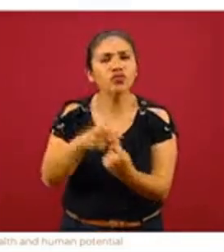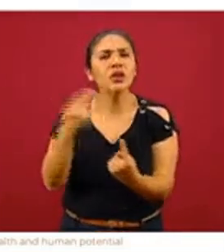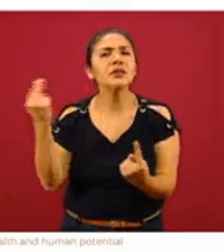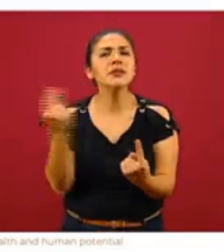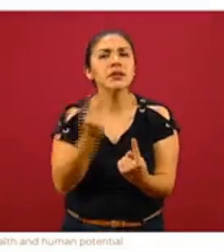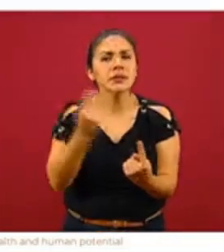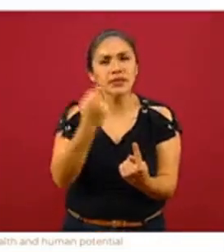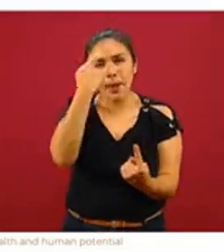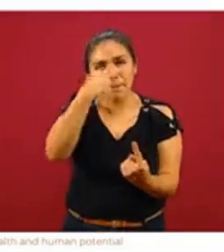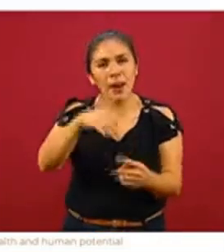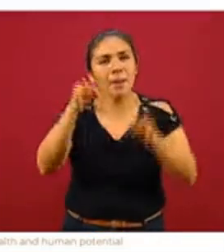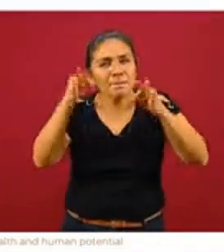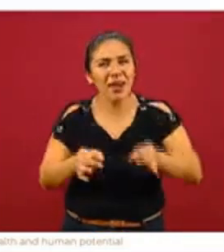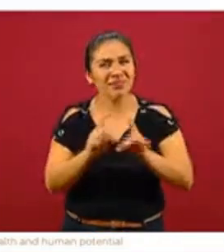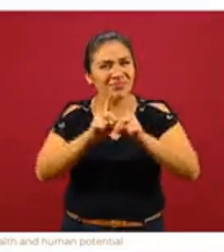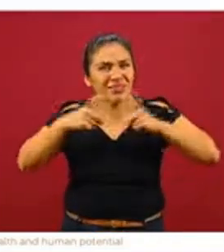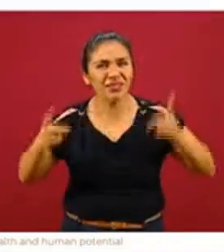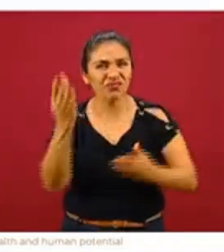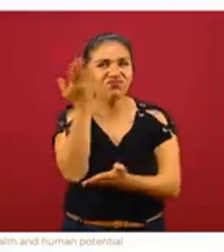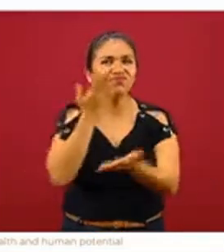para alcanzar un desarrollo